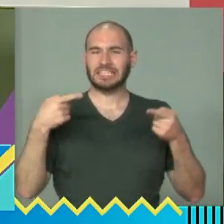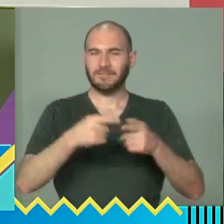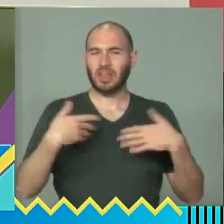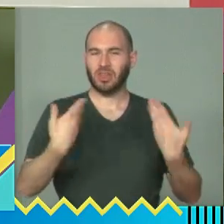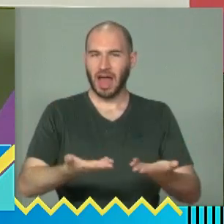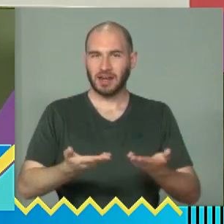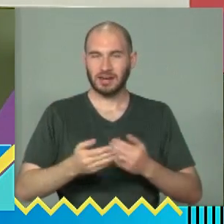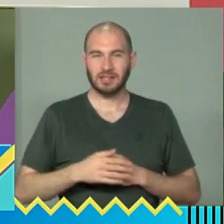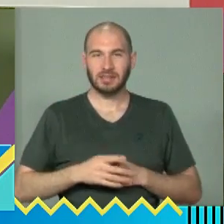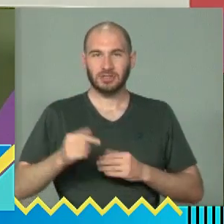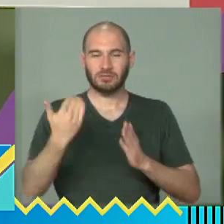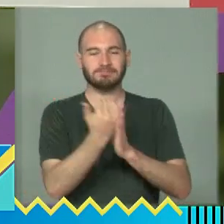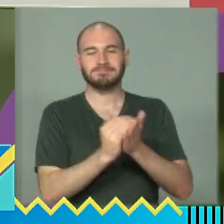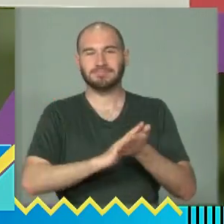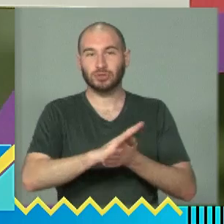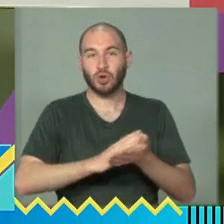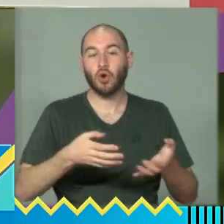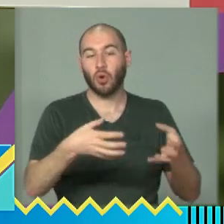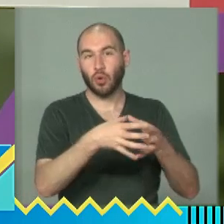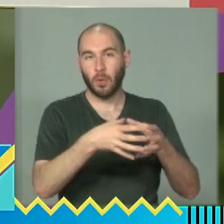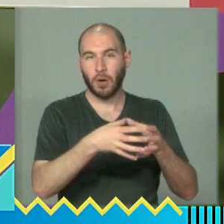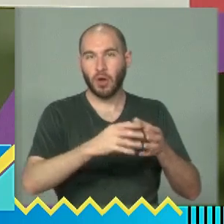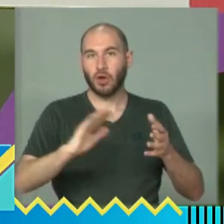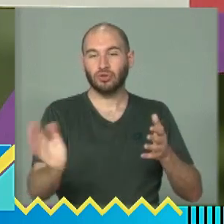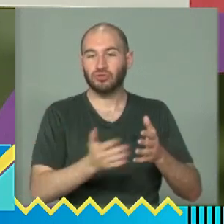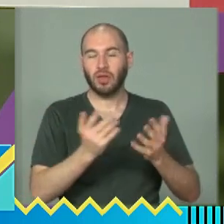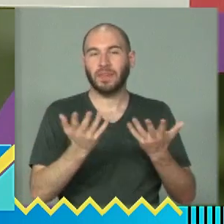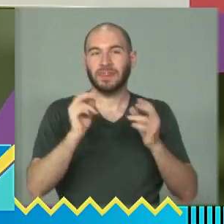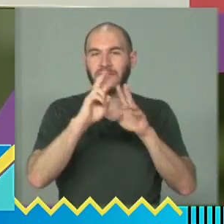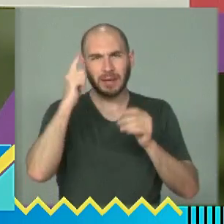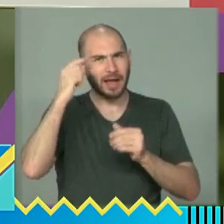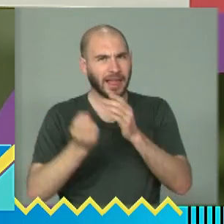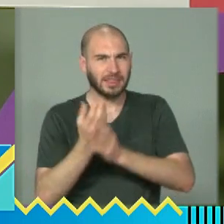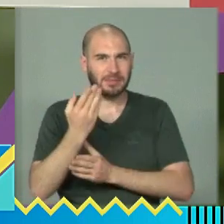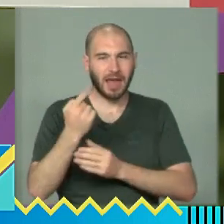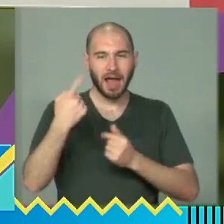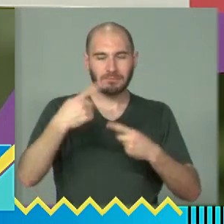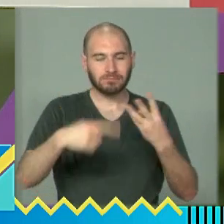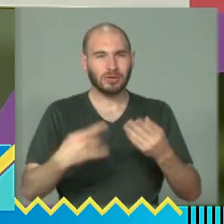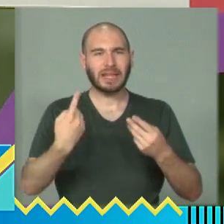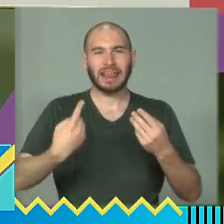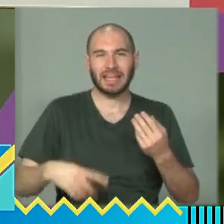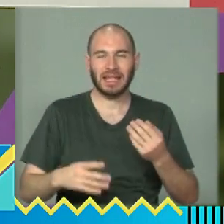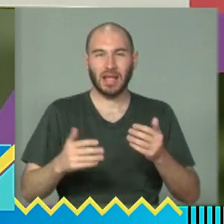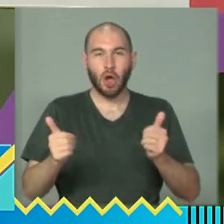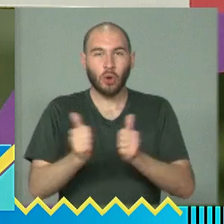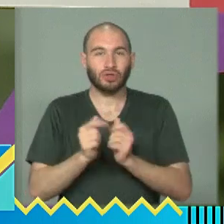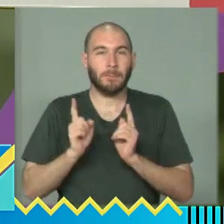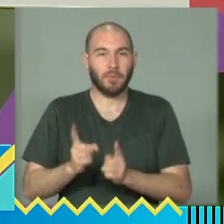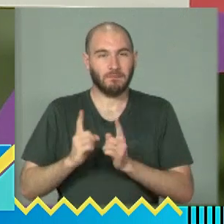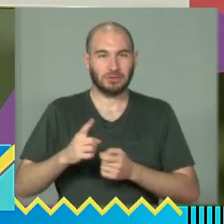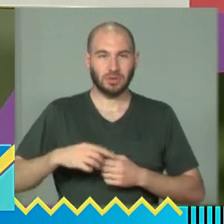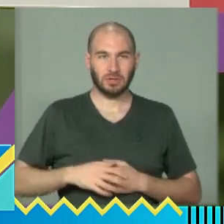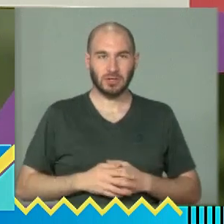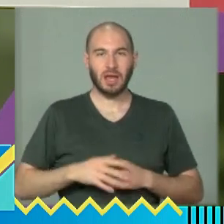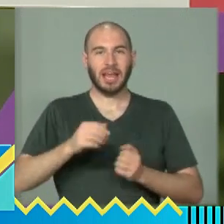ellos tenían que resolverlos en grupo. Todo eso en relación a la creatividad, a qué recursos tenían, acompañados por docentes, por